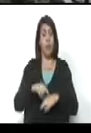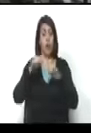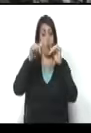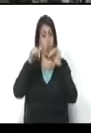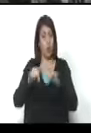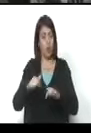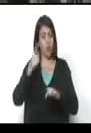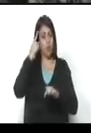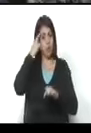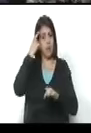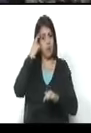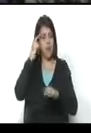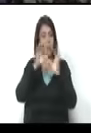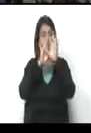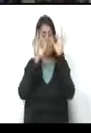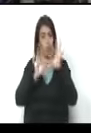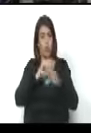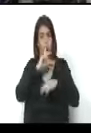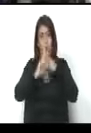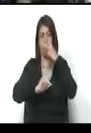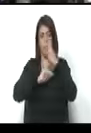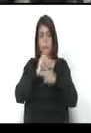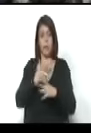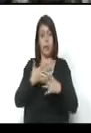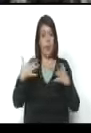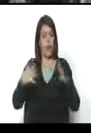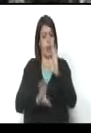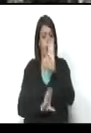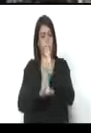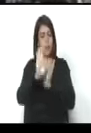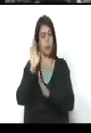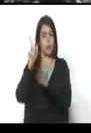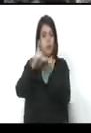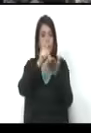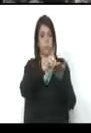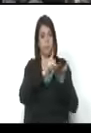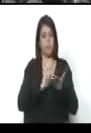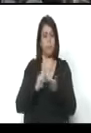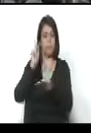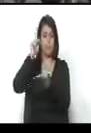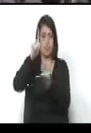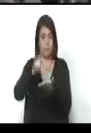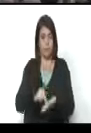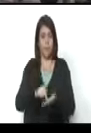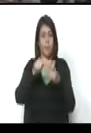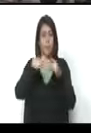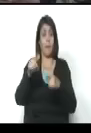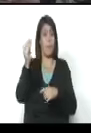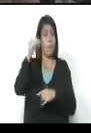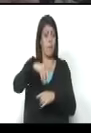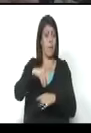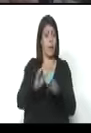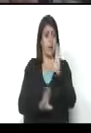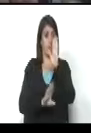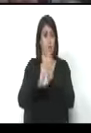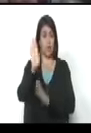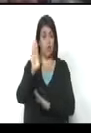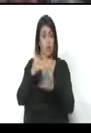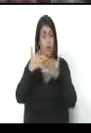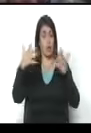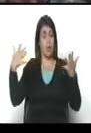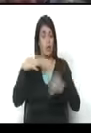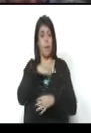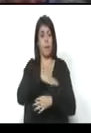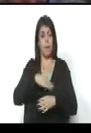hoy reconocemos en ese modelo político el gran avance en la participación protagónica y sobre todo en el desarrollo de las